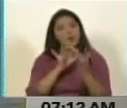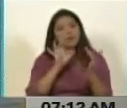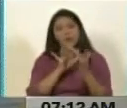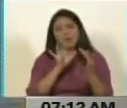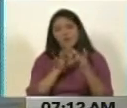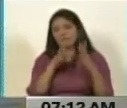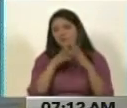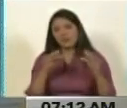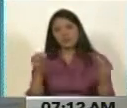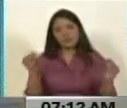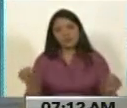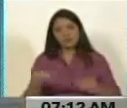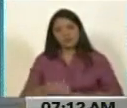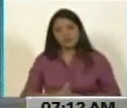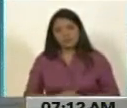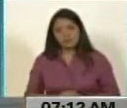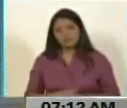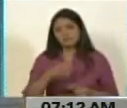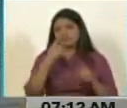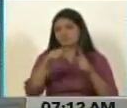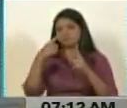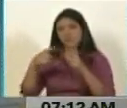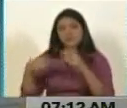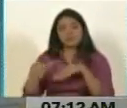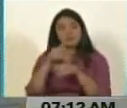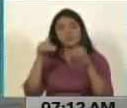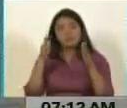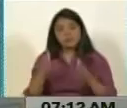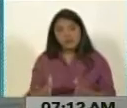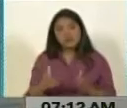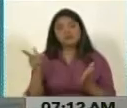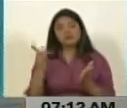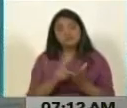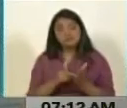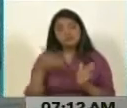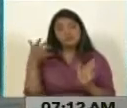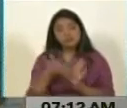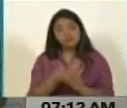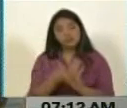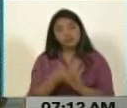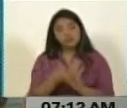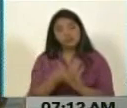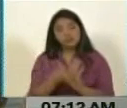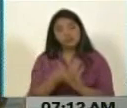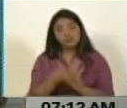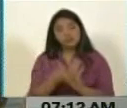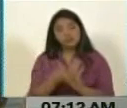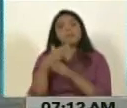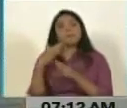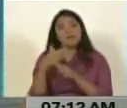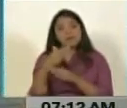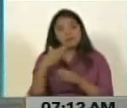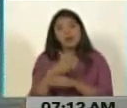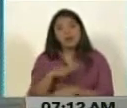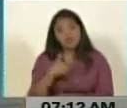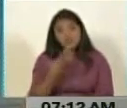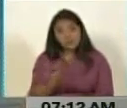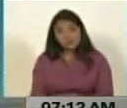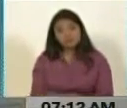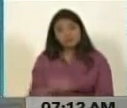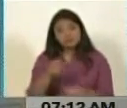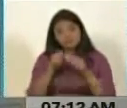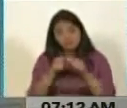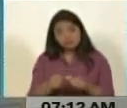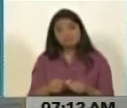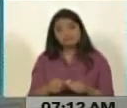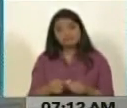con distintos ministerios que hacen parte de todo lo que tenemos para que sirva,